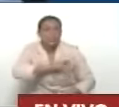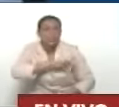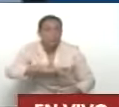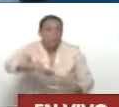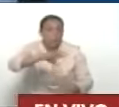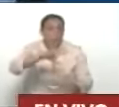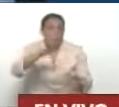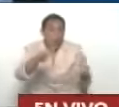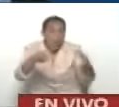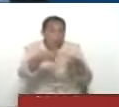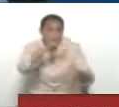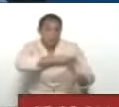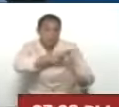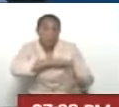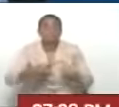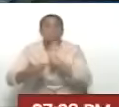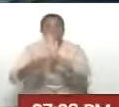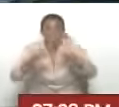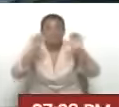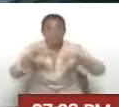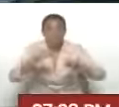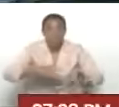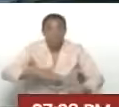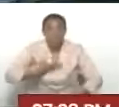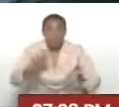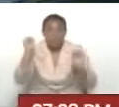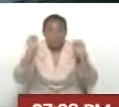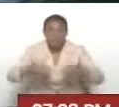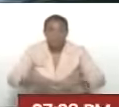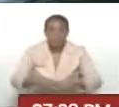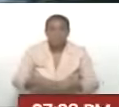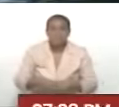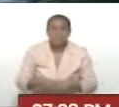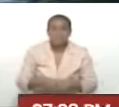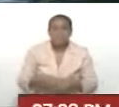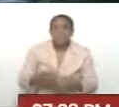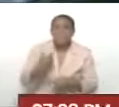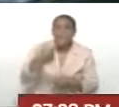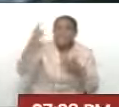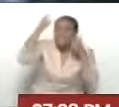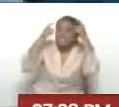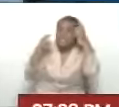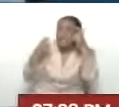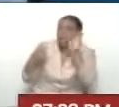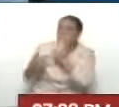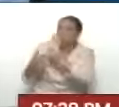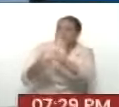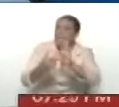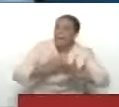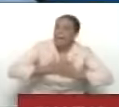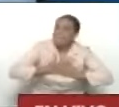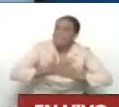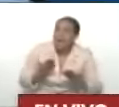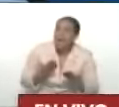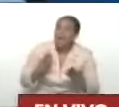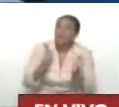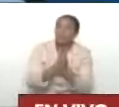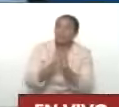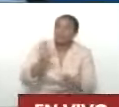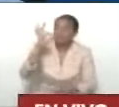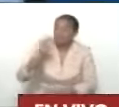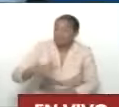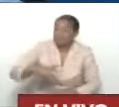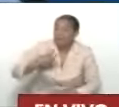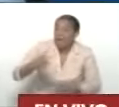se demostró que era posible, Mario. Sí. Comandante Chávez nos dejó el estado de bienestar social más alto